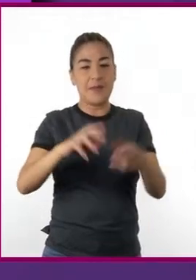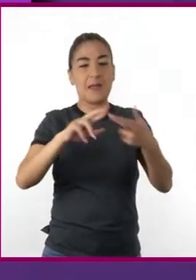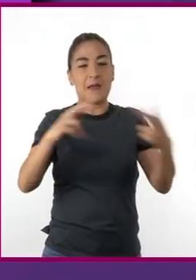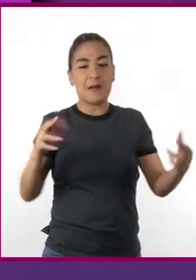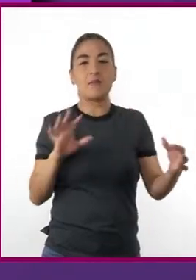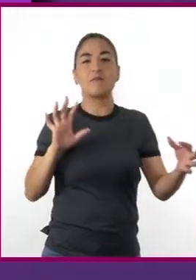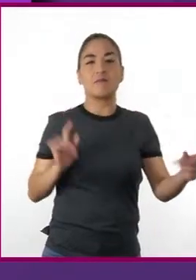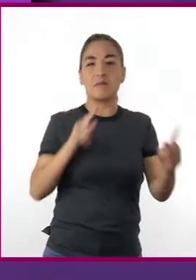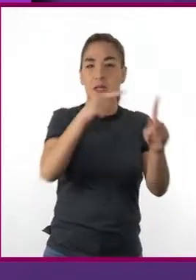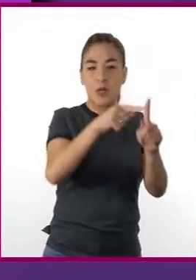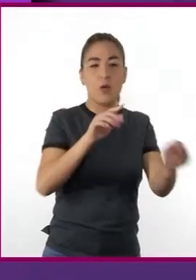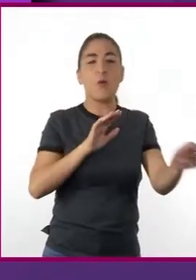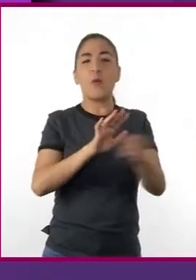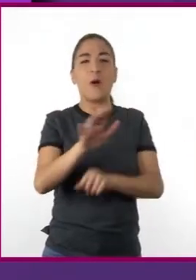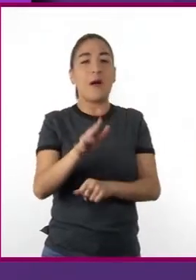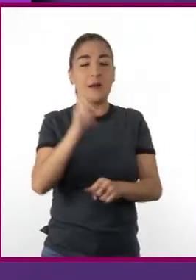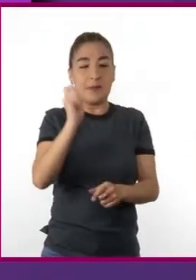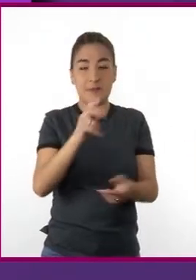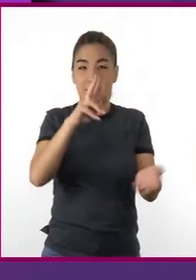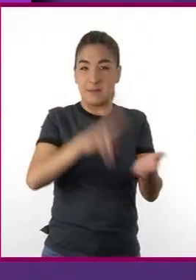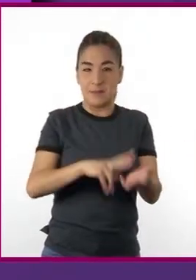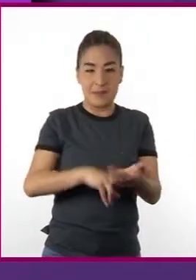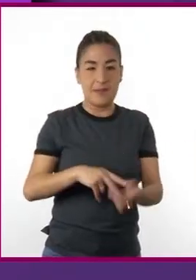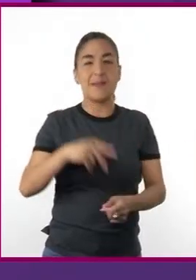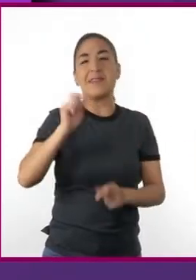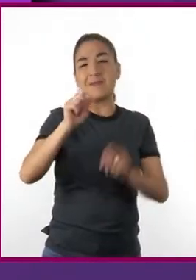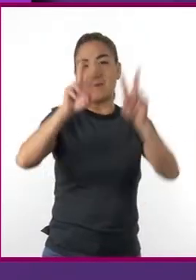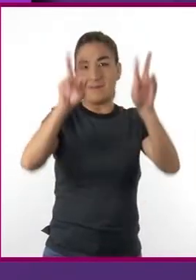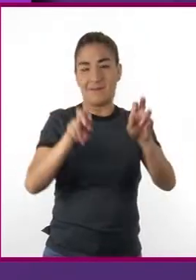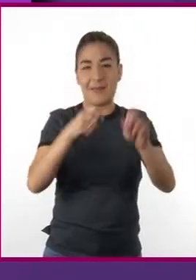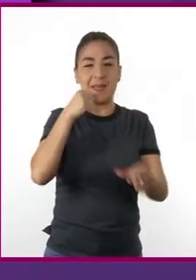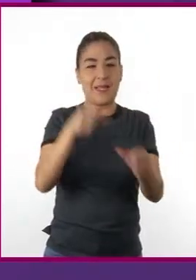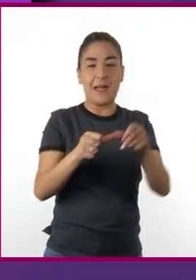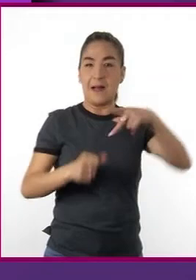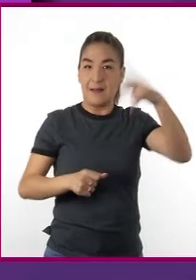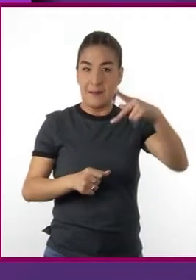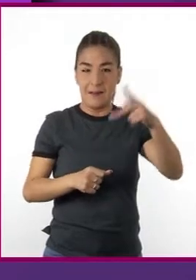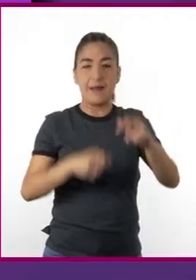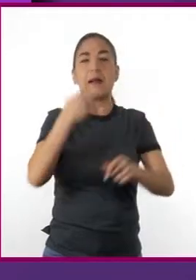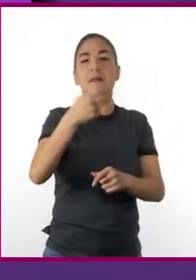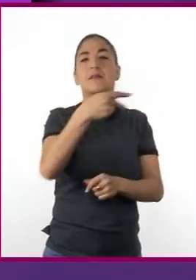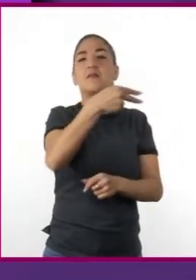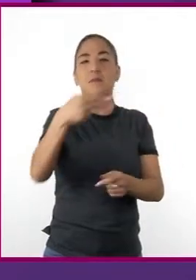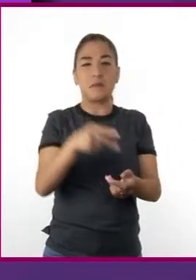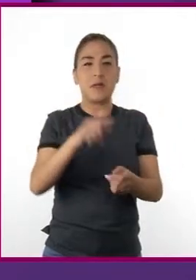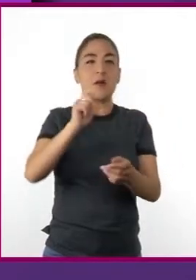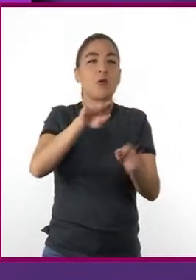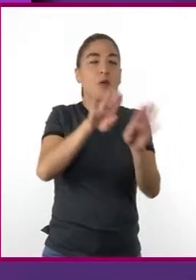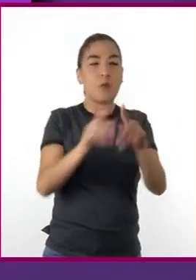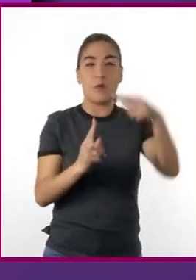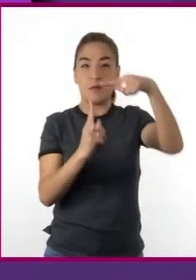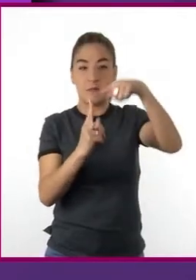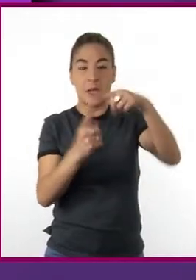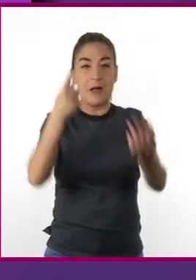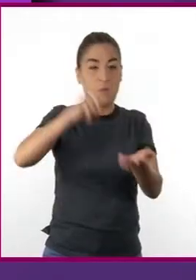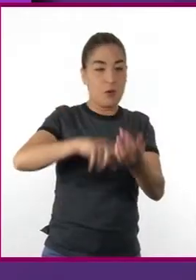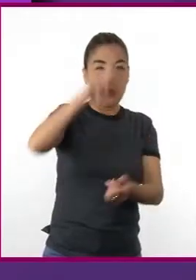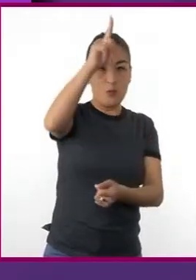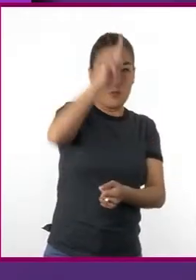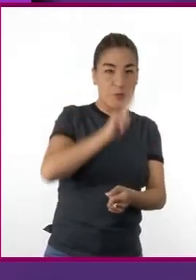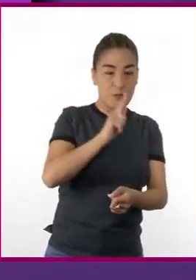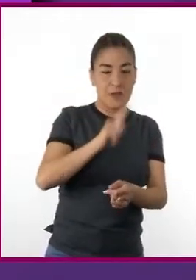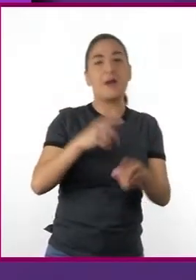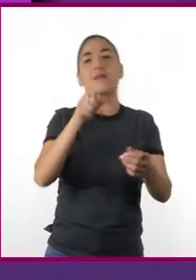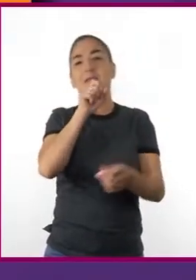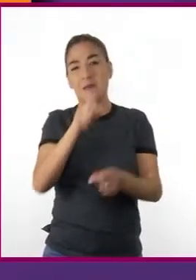donde la constante de proporcionalidad, llamada K, se obtiene al dividir el peso que el objeto tiene en la Luna entre el peso que tiene